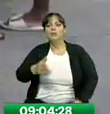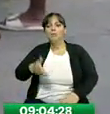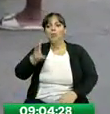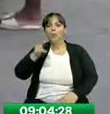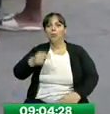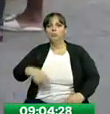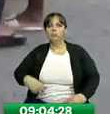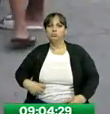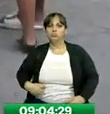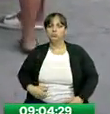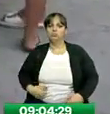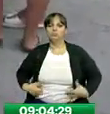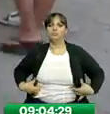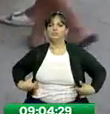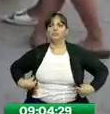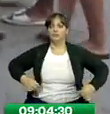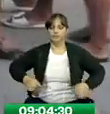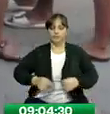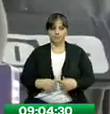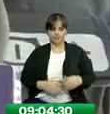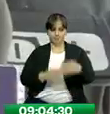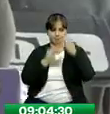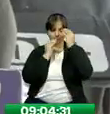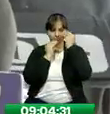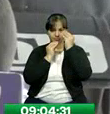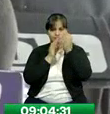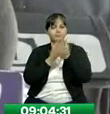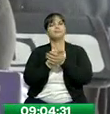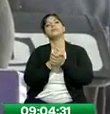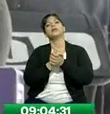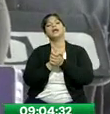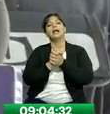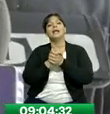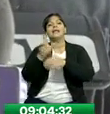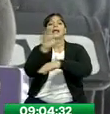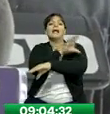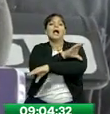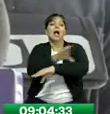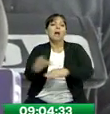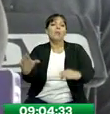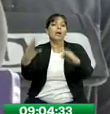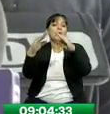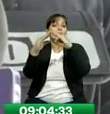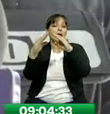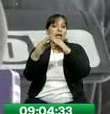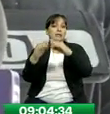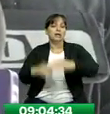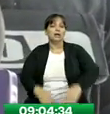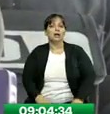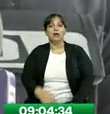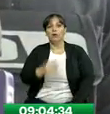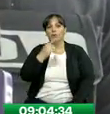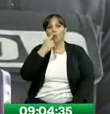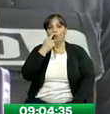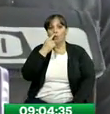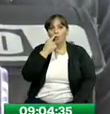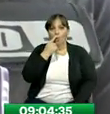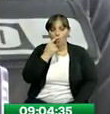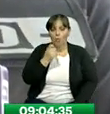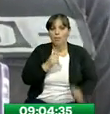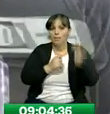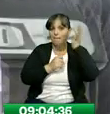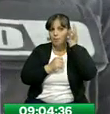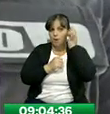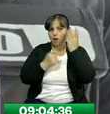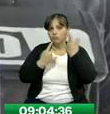hecho suscitó en una propiedad privada un tipo finca ya que el señor había ingresado con su conviviente